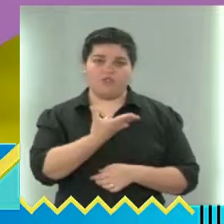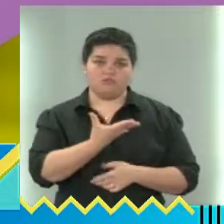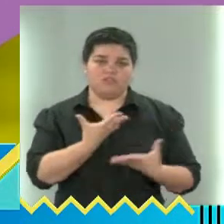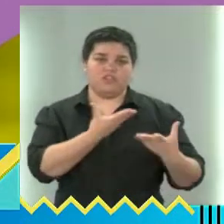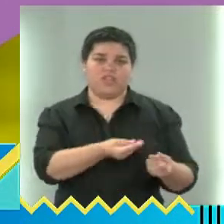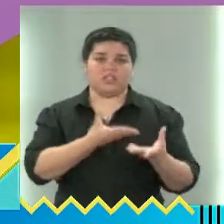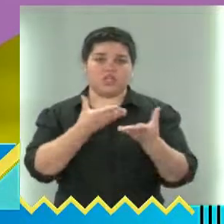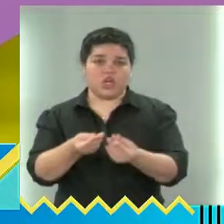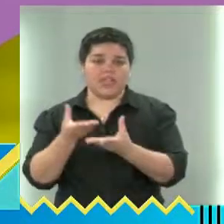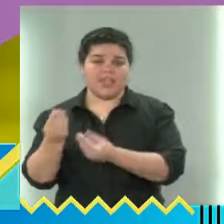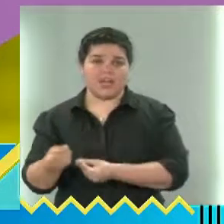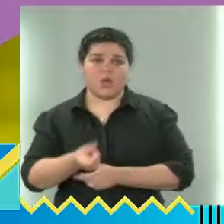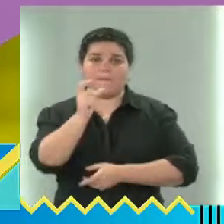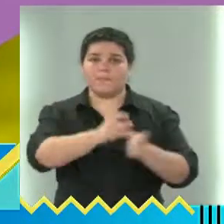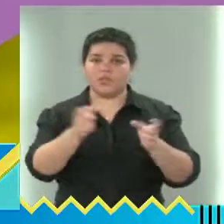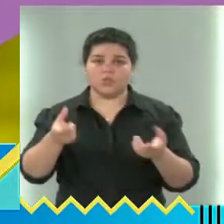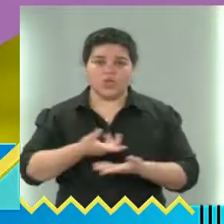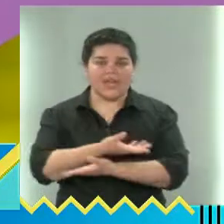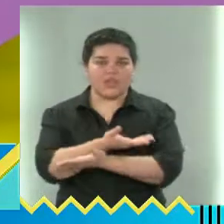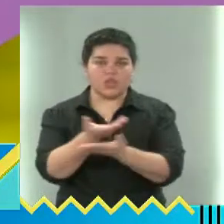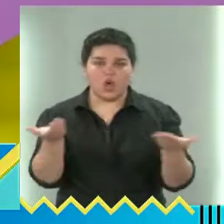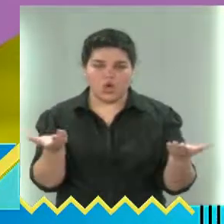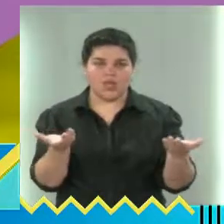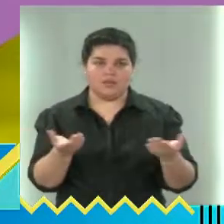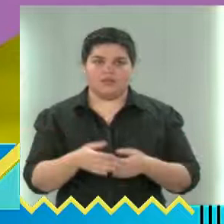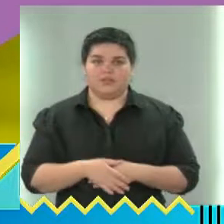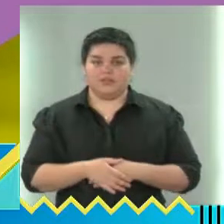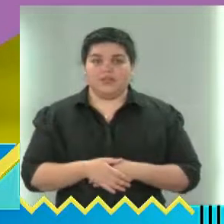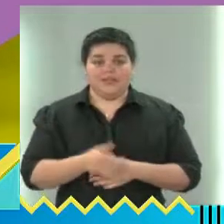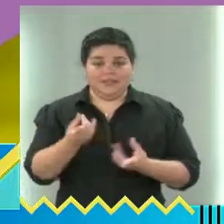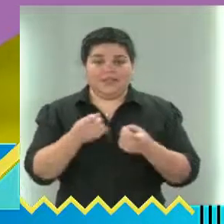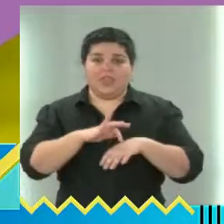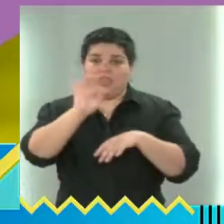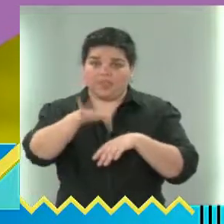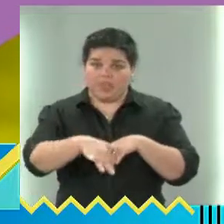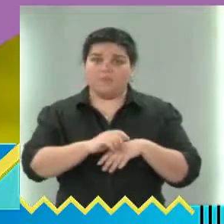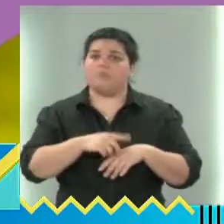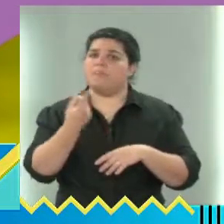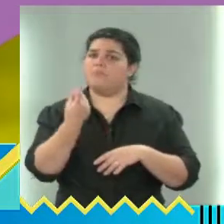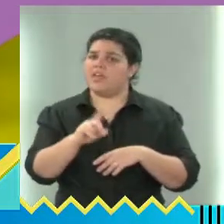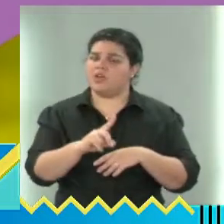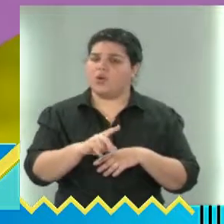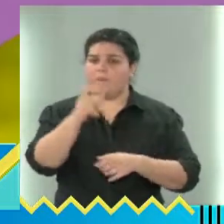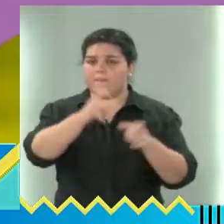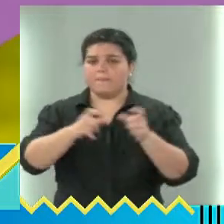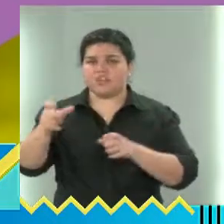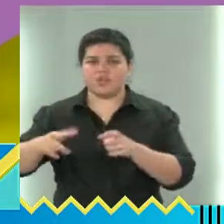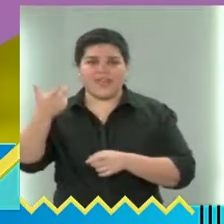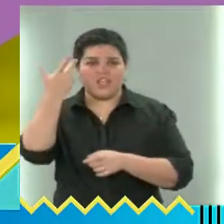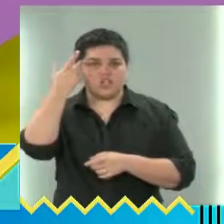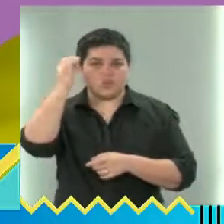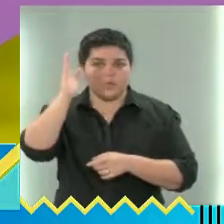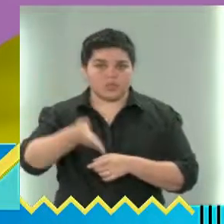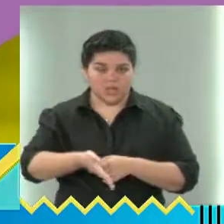que todas las personas deberían realizar y que solamente el 18% de la población lo realiza de manera voluntaria. Hace unos días una compañera